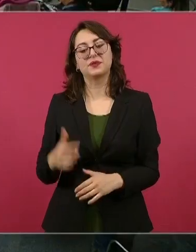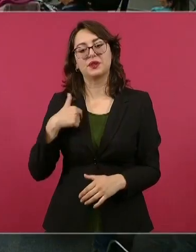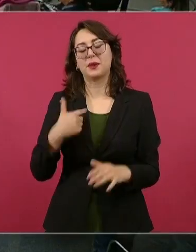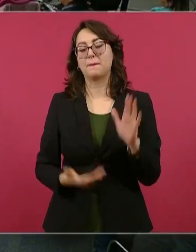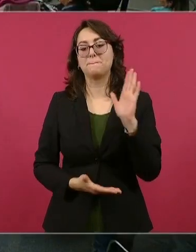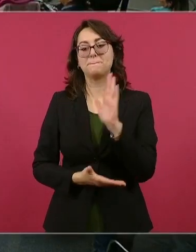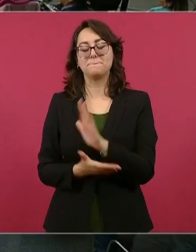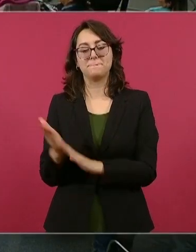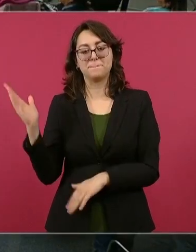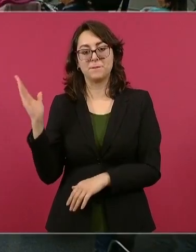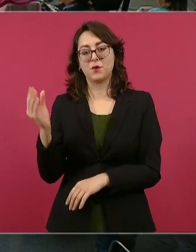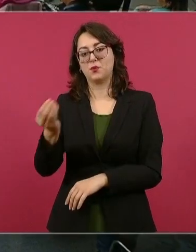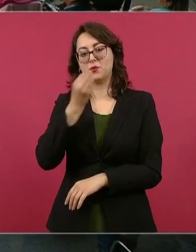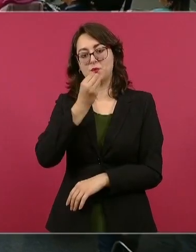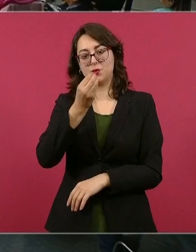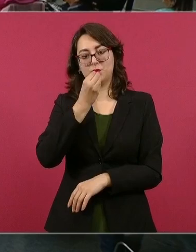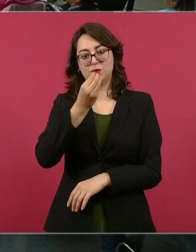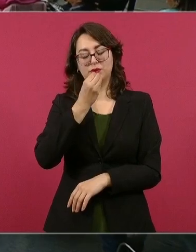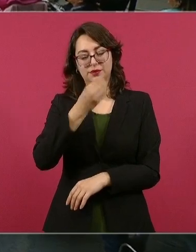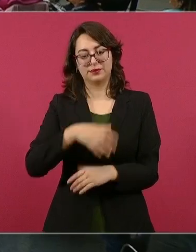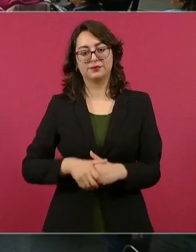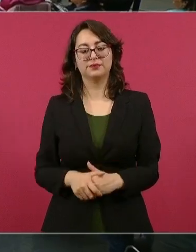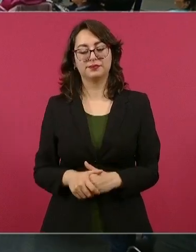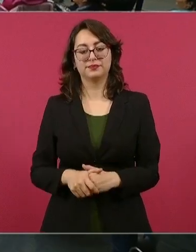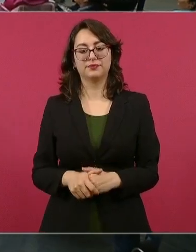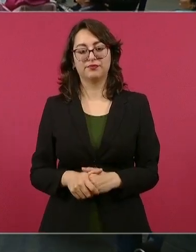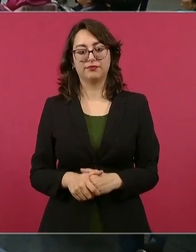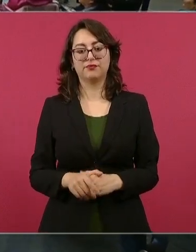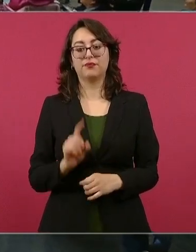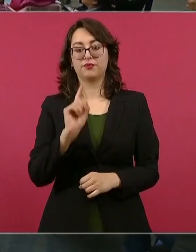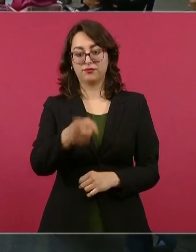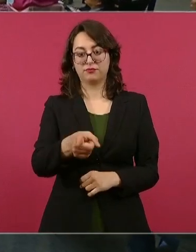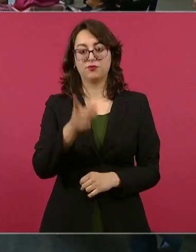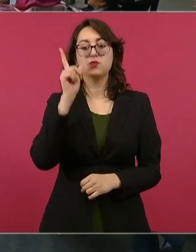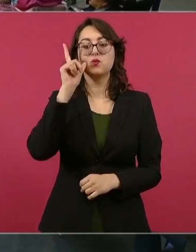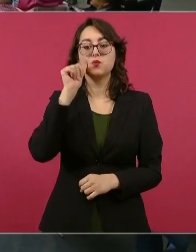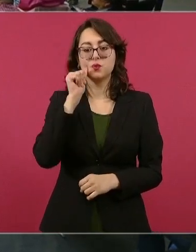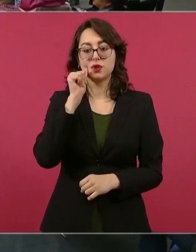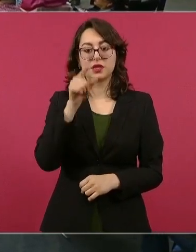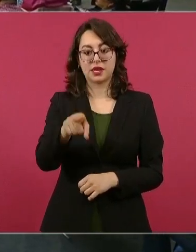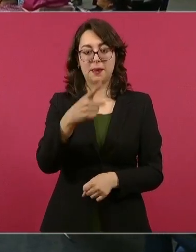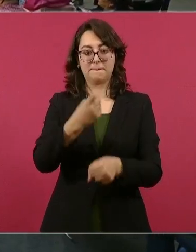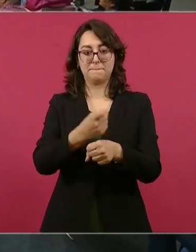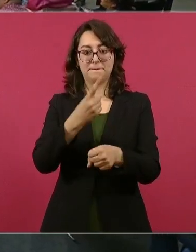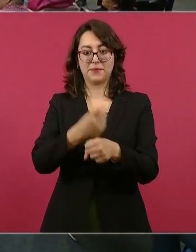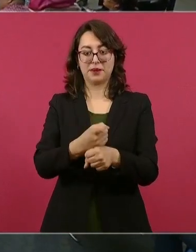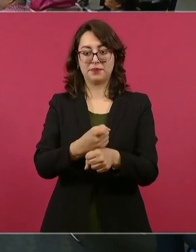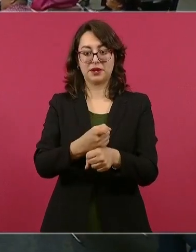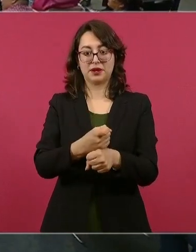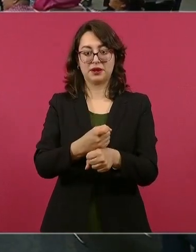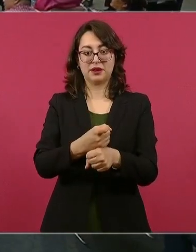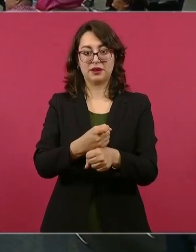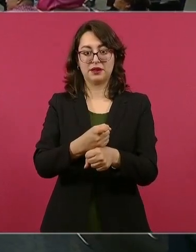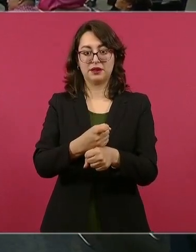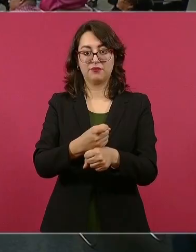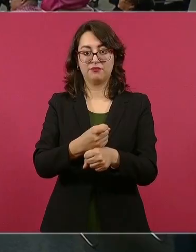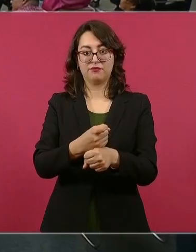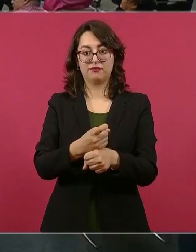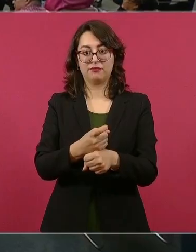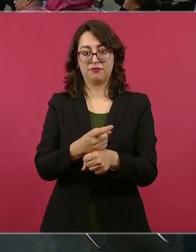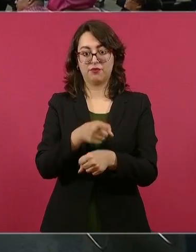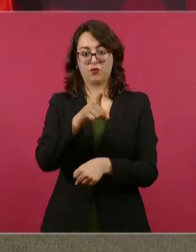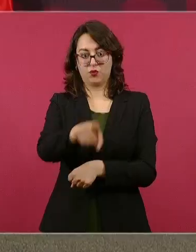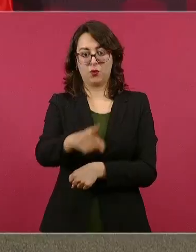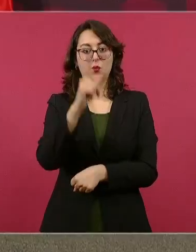voy a ir, vamos a desayunar. Tú, mañana, eres el primero, aunque